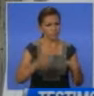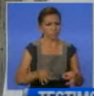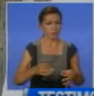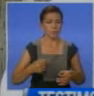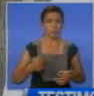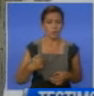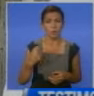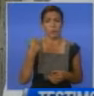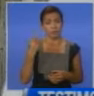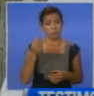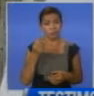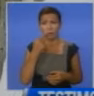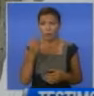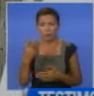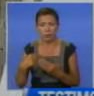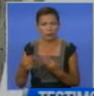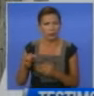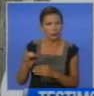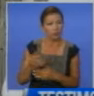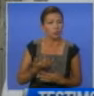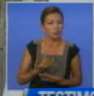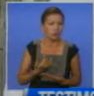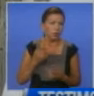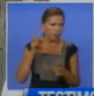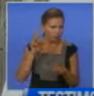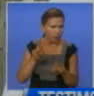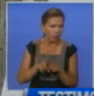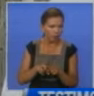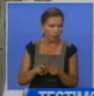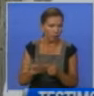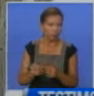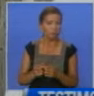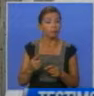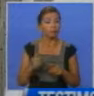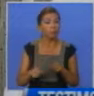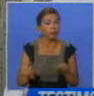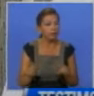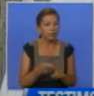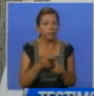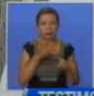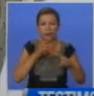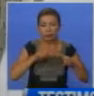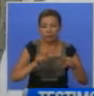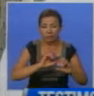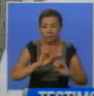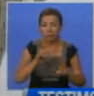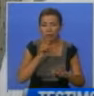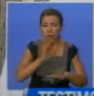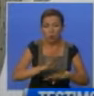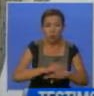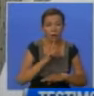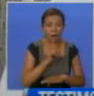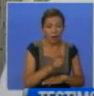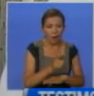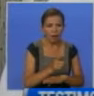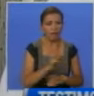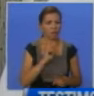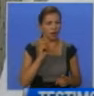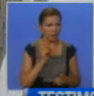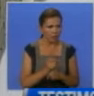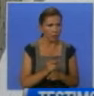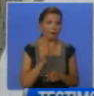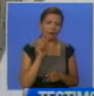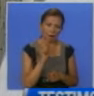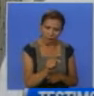en los zapatos del señor afectado. Porque su hijo fue el... Pero tiene que haber una investigación y ahí determinar los